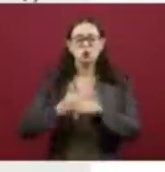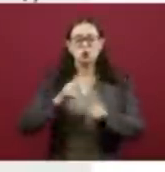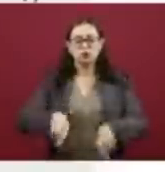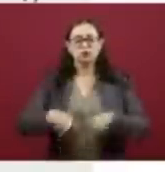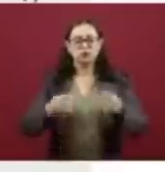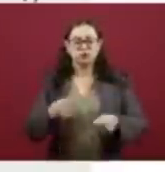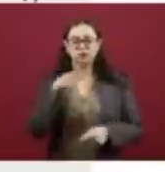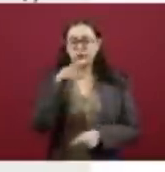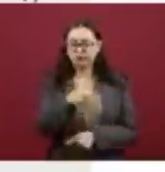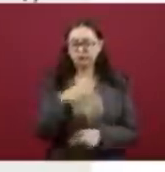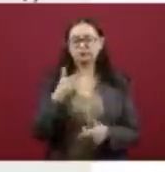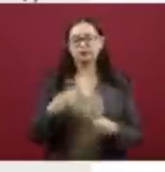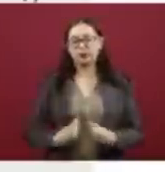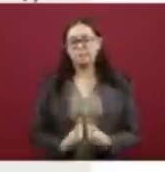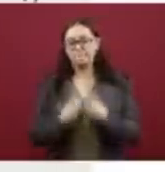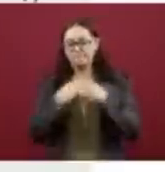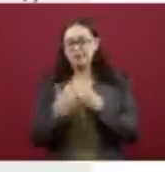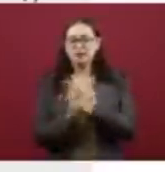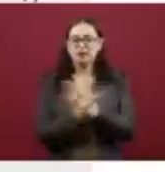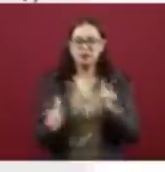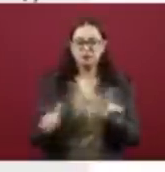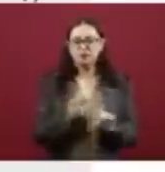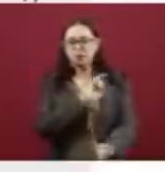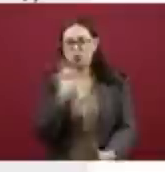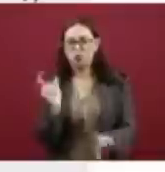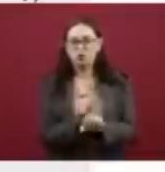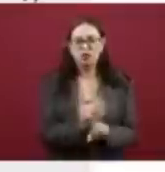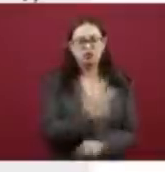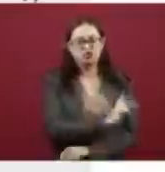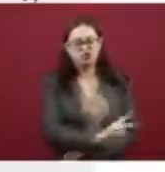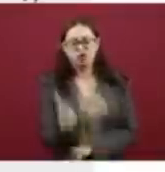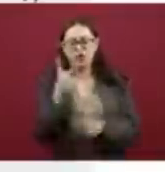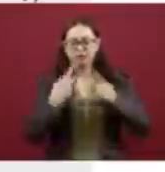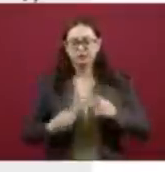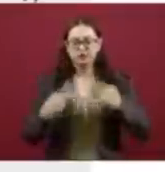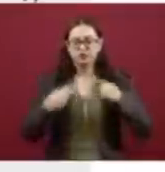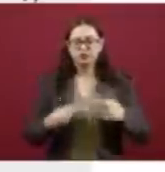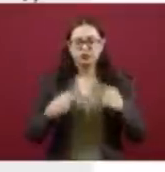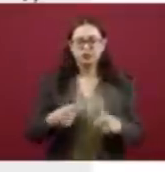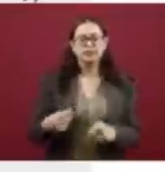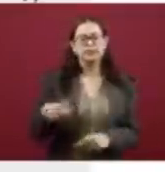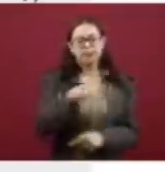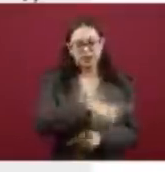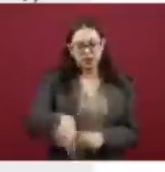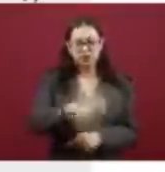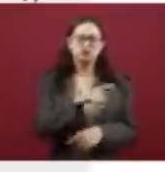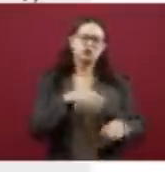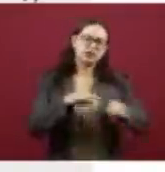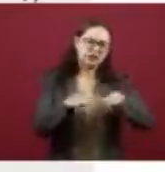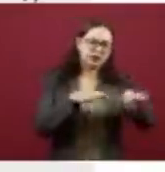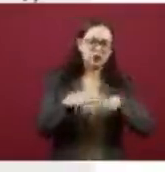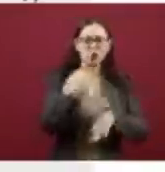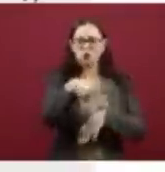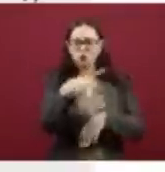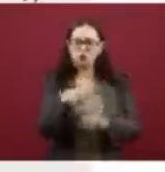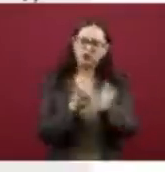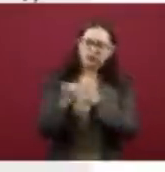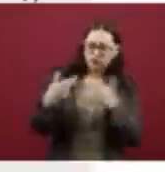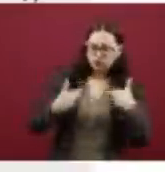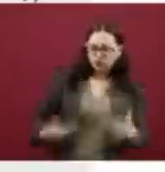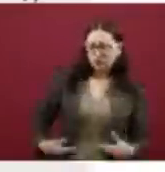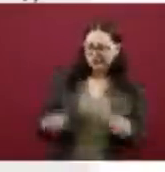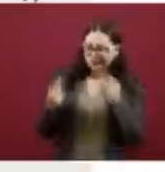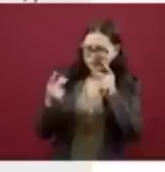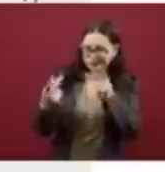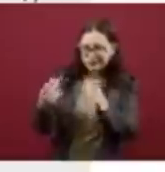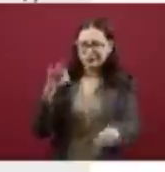integridad, libertad y seguridad de todas aquellas personas que en la defensa de los derechos humanos o el ejercicio del periodismo enfrentan